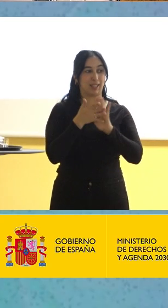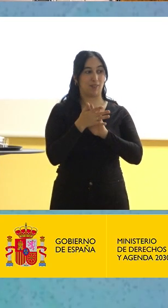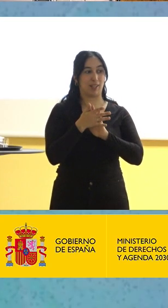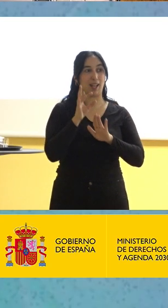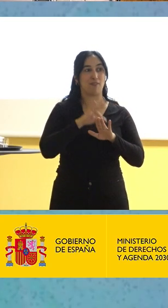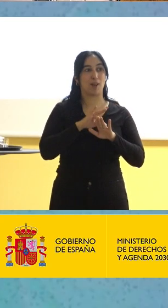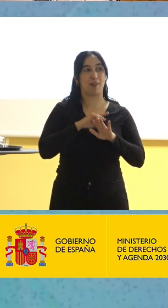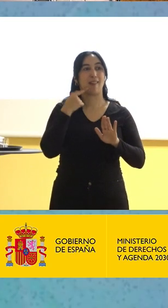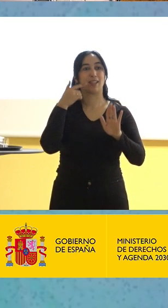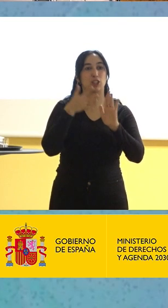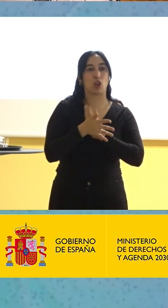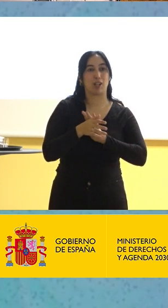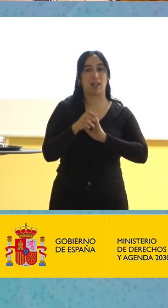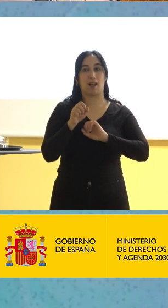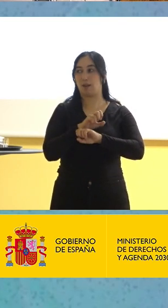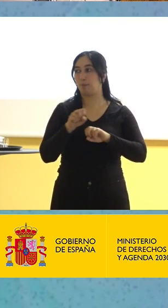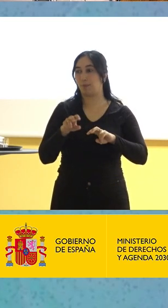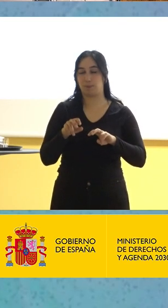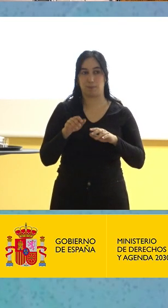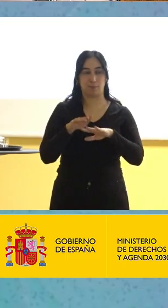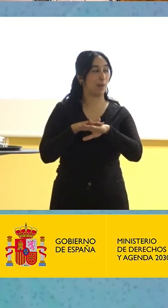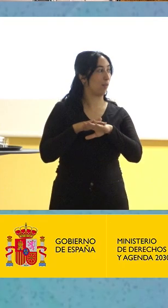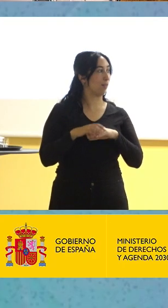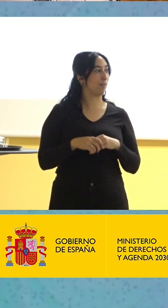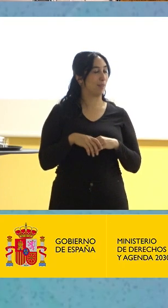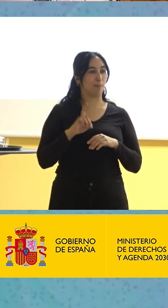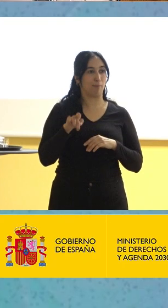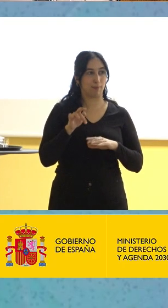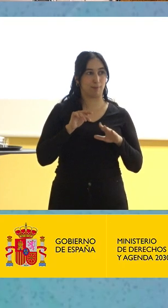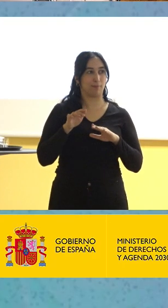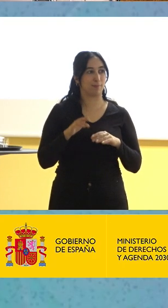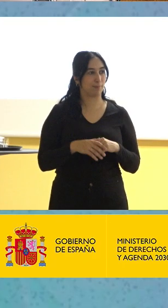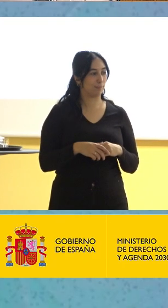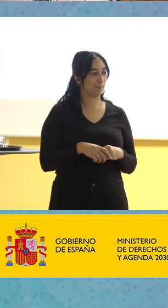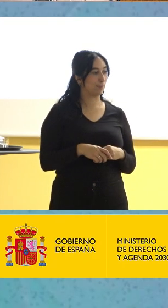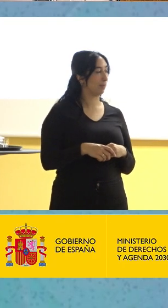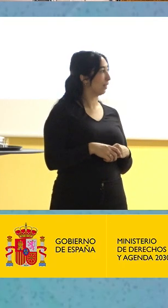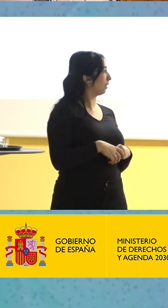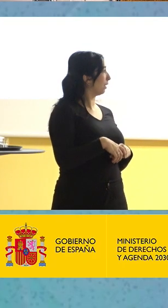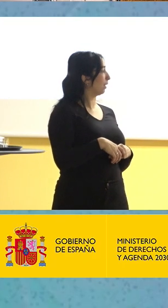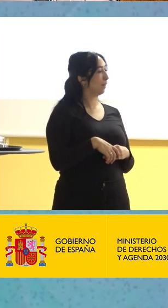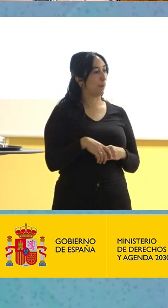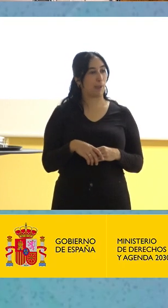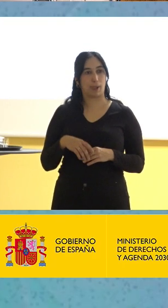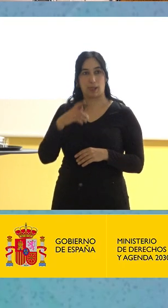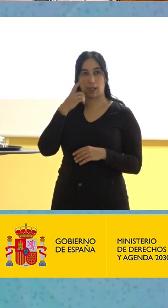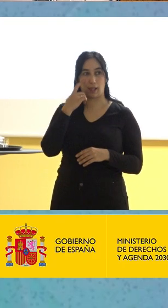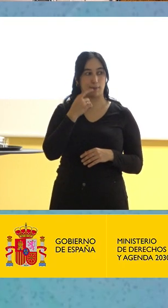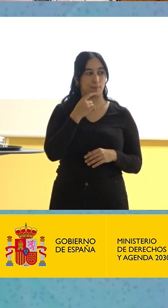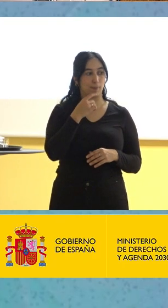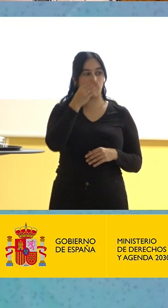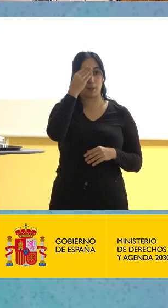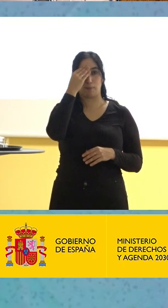crónicas, degenerativas, frecuentemente... perdón. Le estoy dando, pero no debe de hacerme mucho caso. Dime.